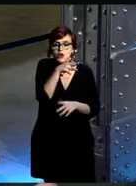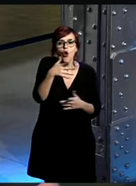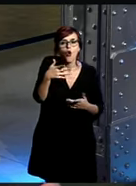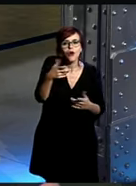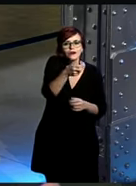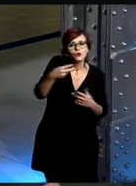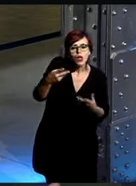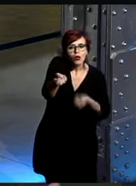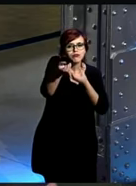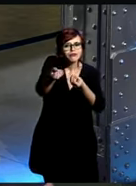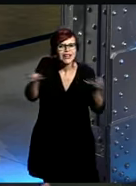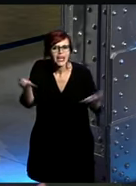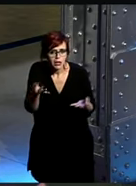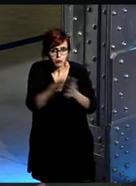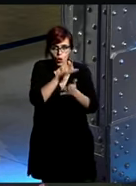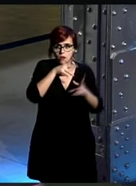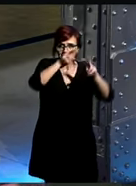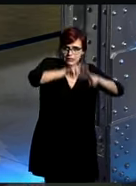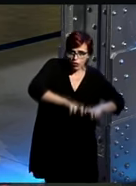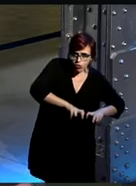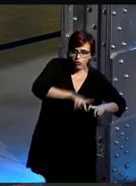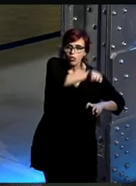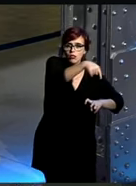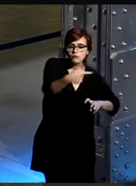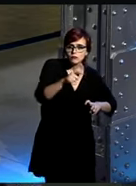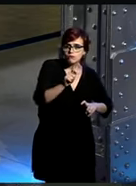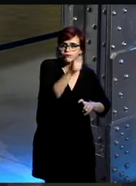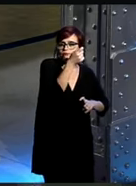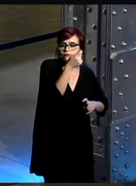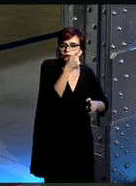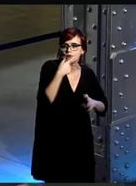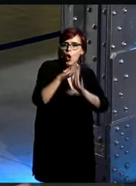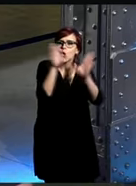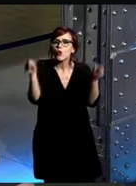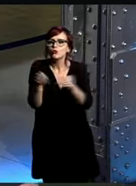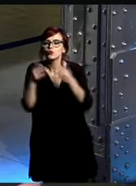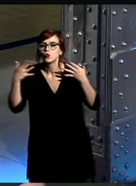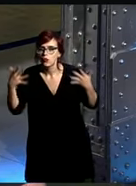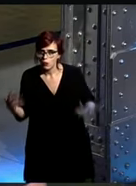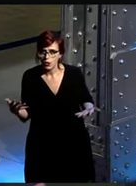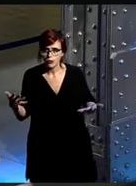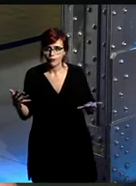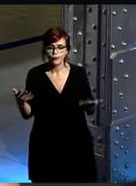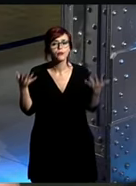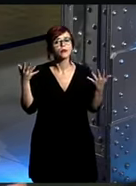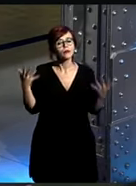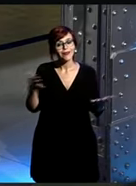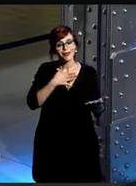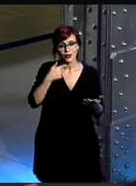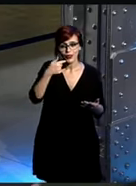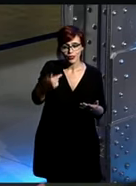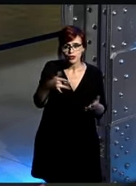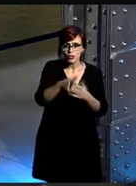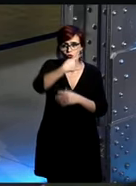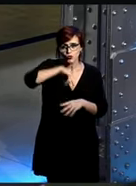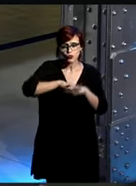resultado? ¿No? Es un proyecto de investigación que llegasteis. ¿Cuál fue la conclusión? Primero tengo que decir que nosotros